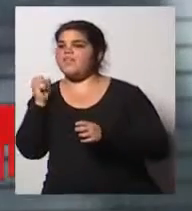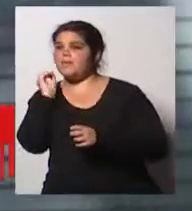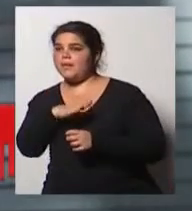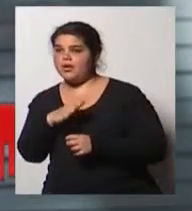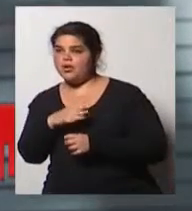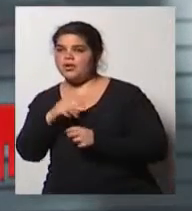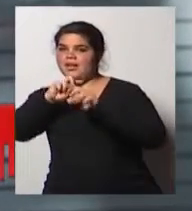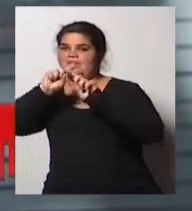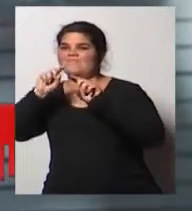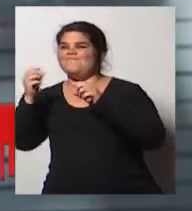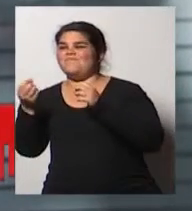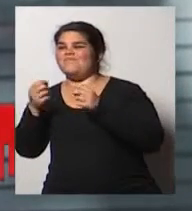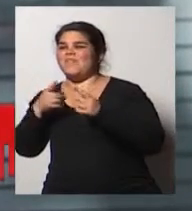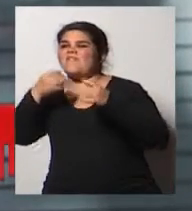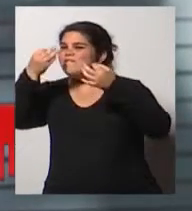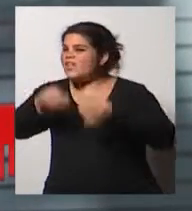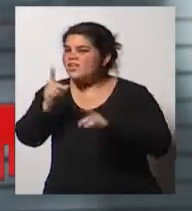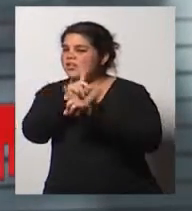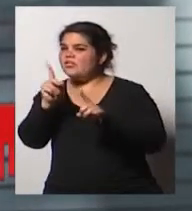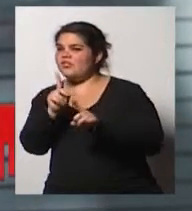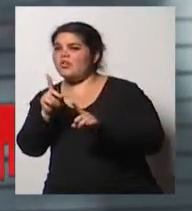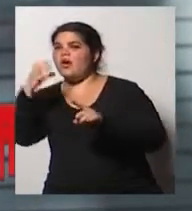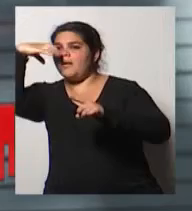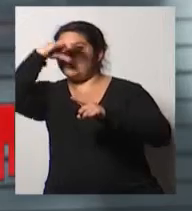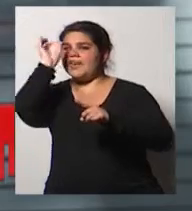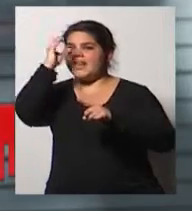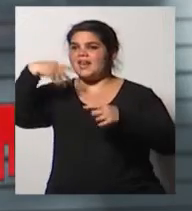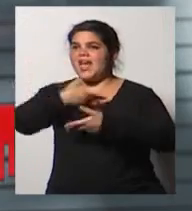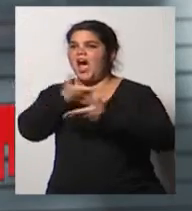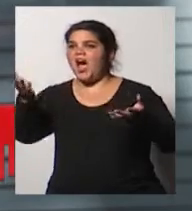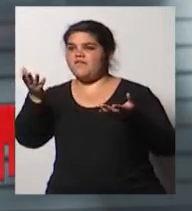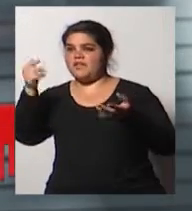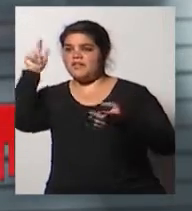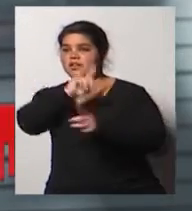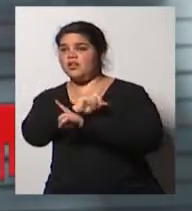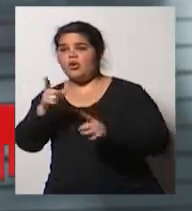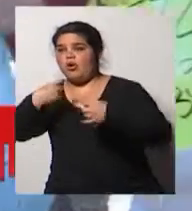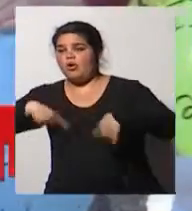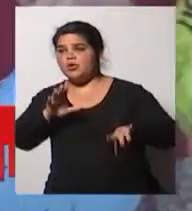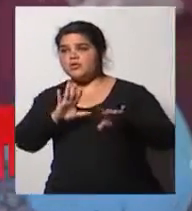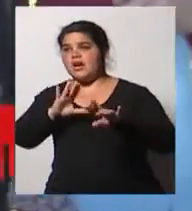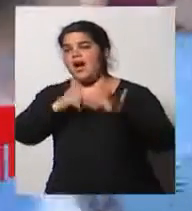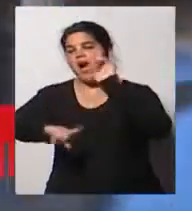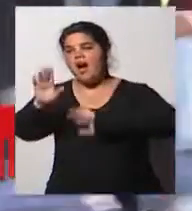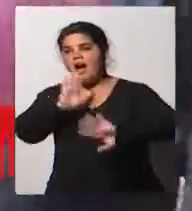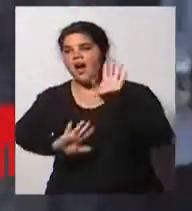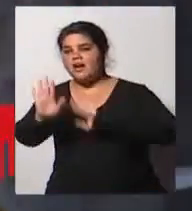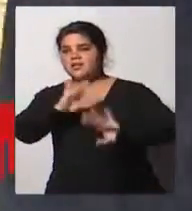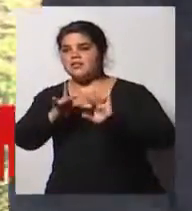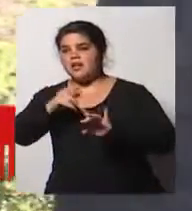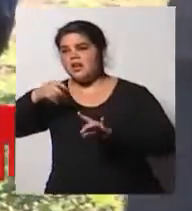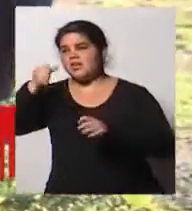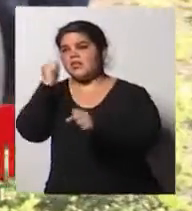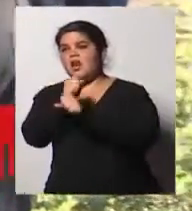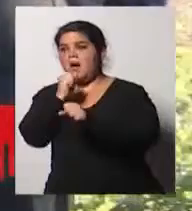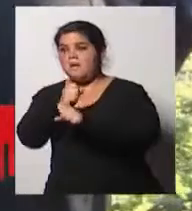entre paréntesis, no es el caso de la minería a cielo abierto. Obviamente no es este el caso. Hay muchas actividades productivas que generan puestos de trabajo dignos, que son